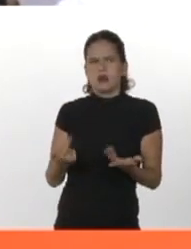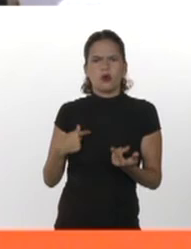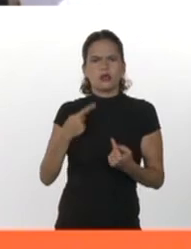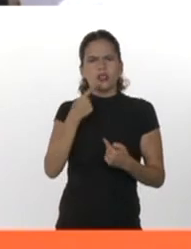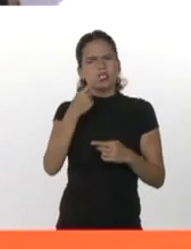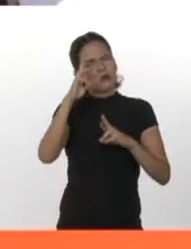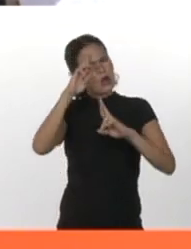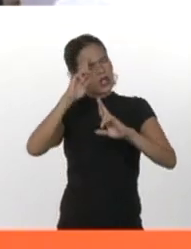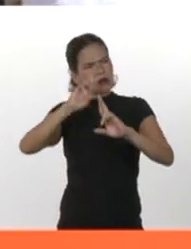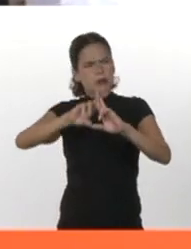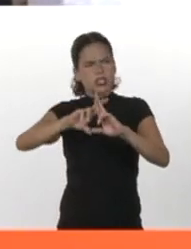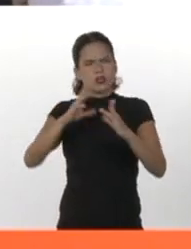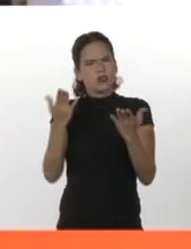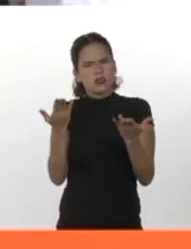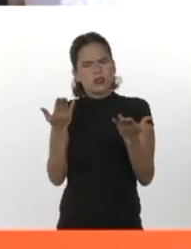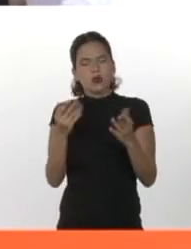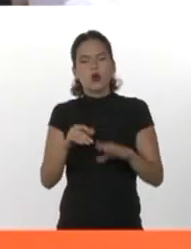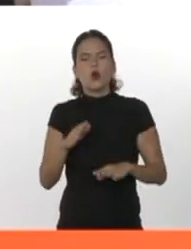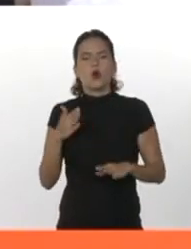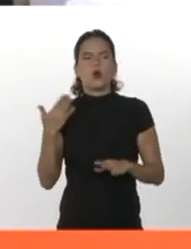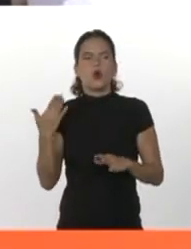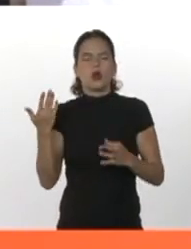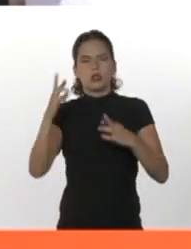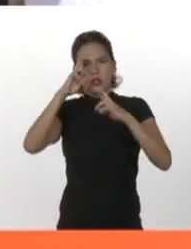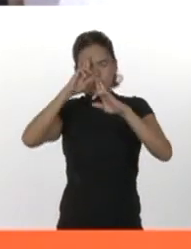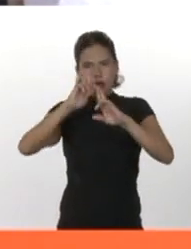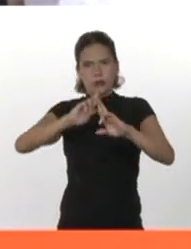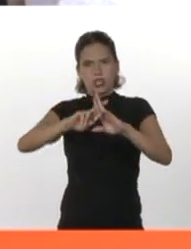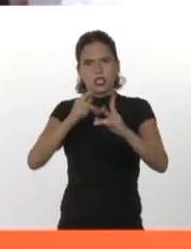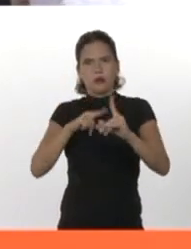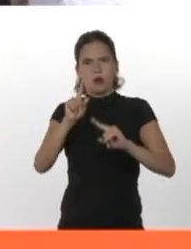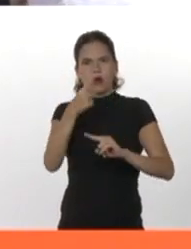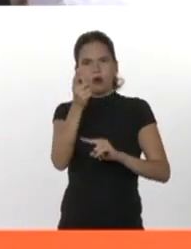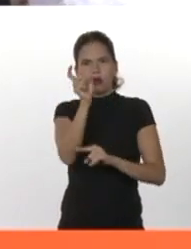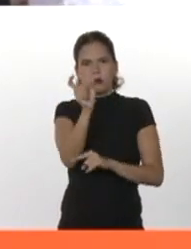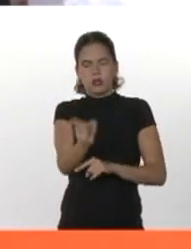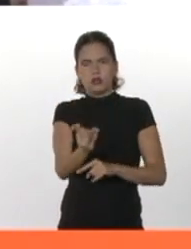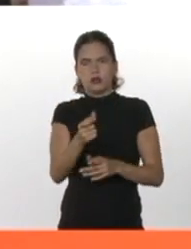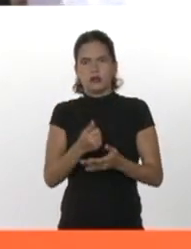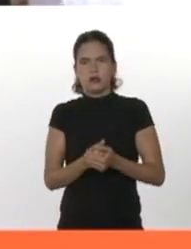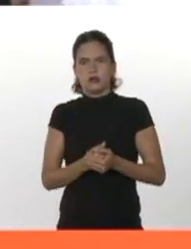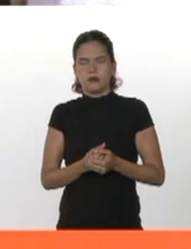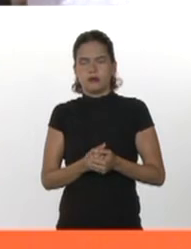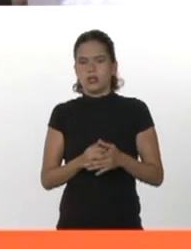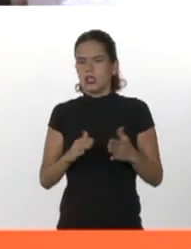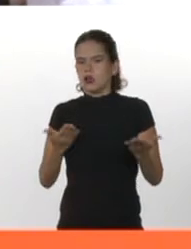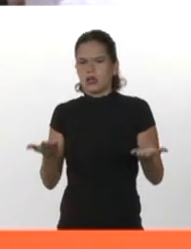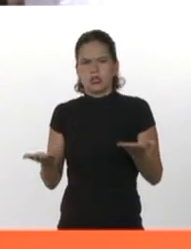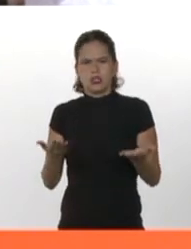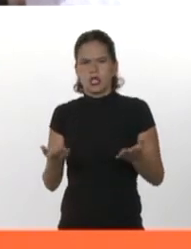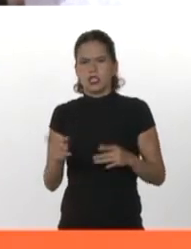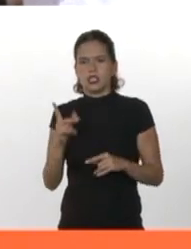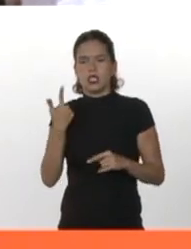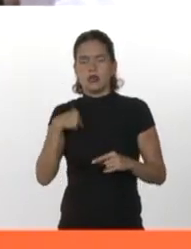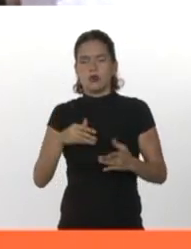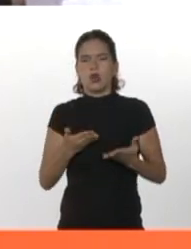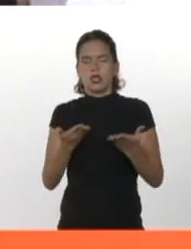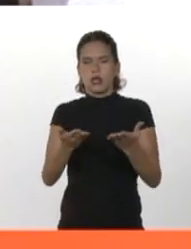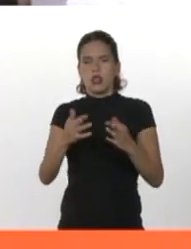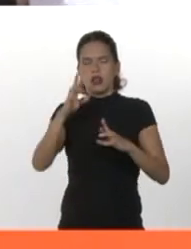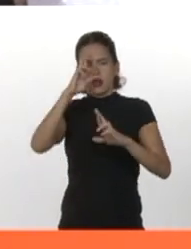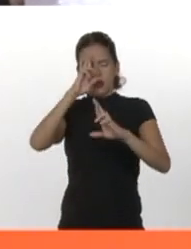el respeto, Valeria? Cuando respetamos a una persona, sea lo que sea, tenemos que dar